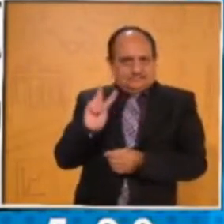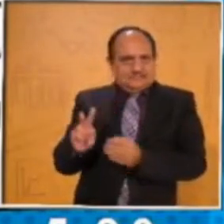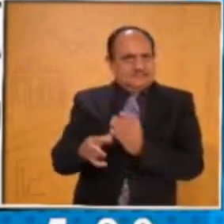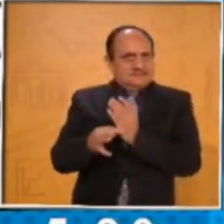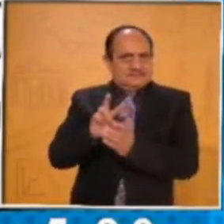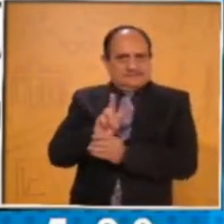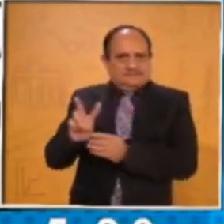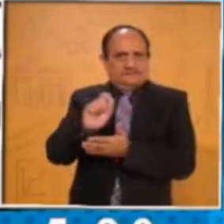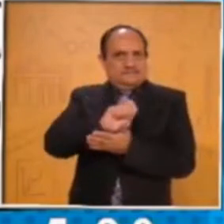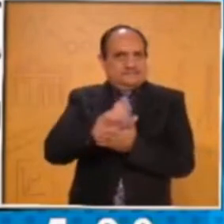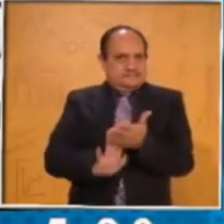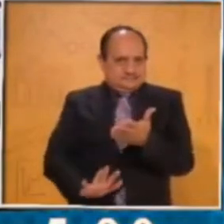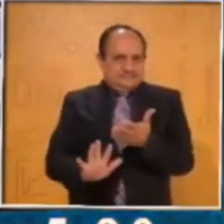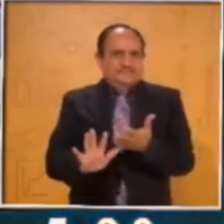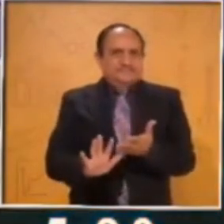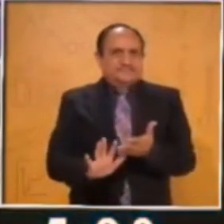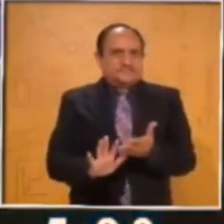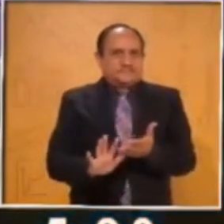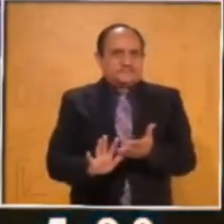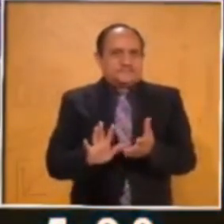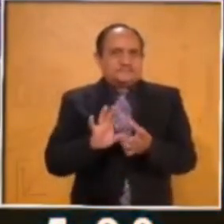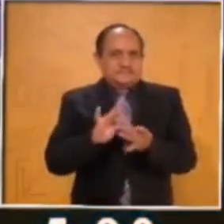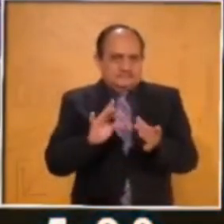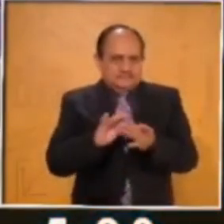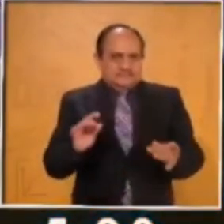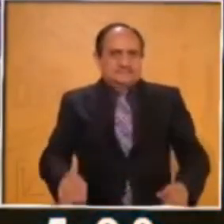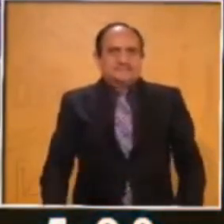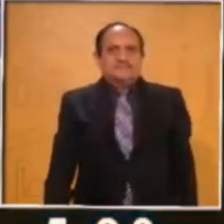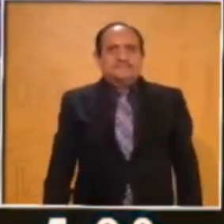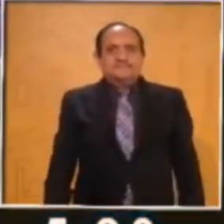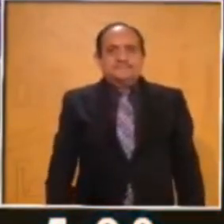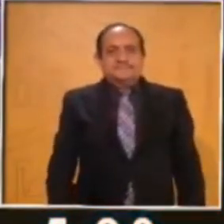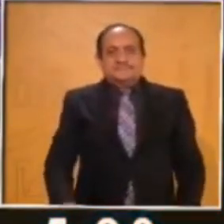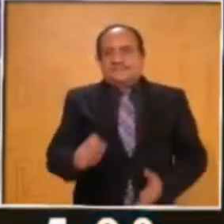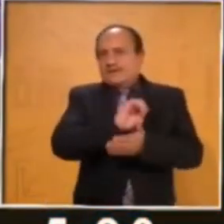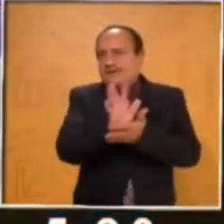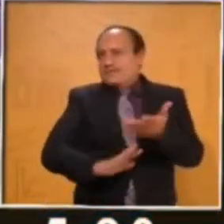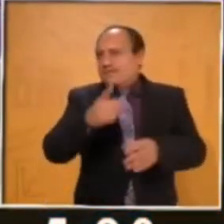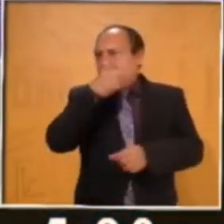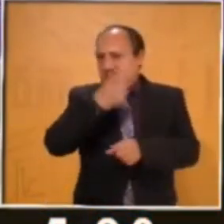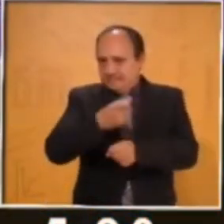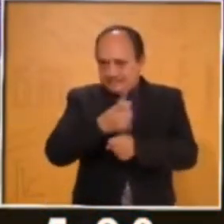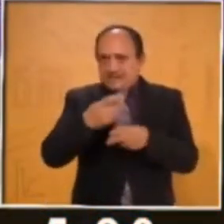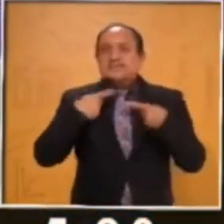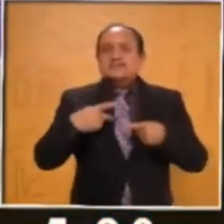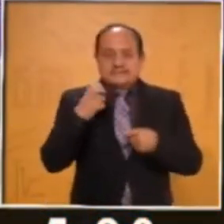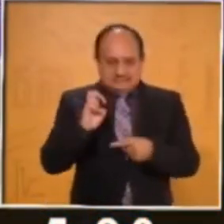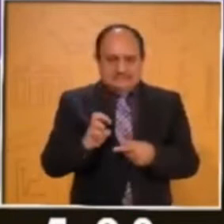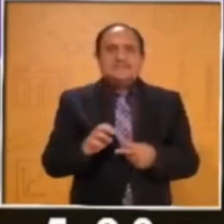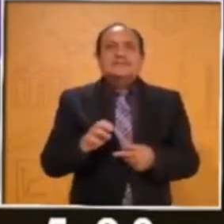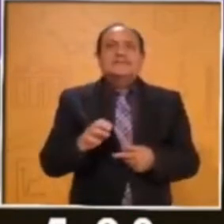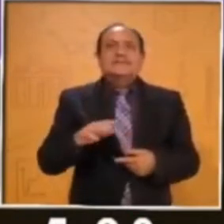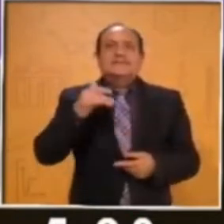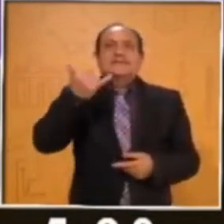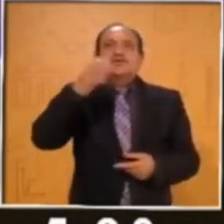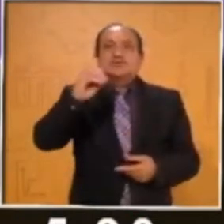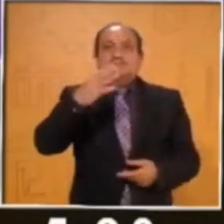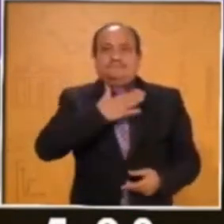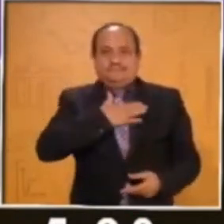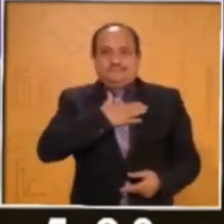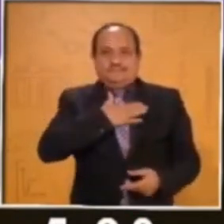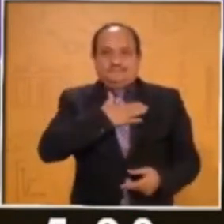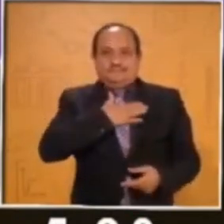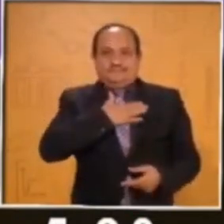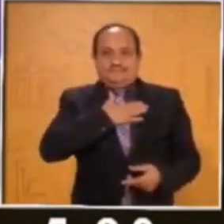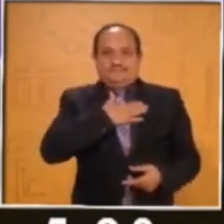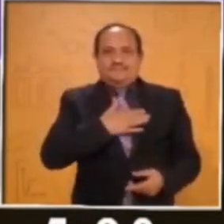su labor de narrador, el narrador omnisciente, ¿sí? El narrador en primera persona, ese sí, es un narrador que es el que le llaman